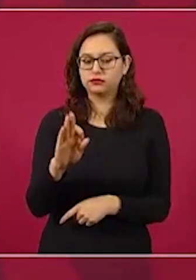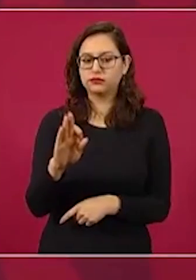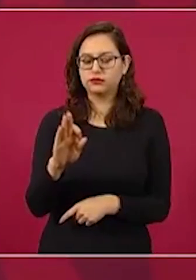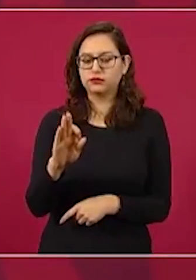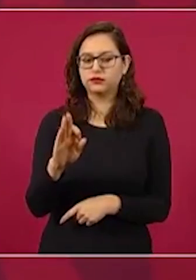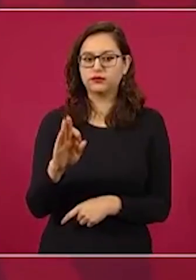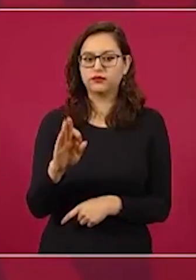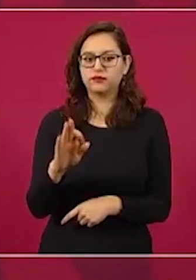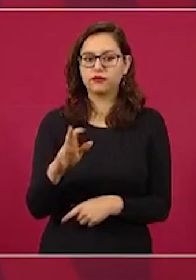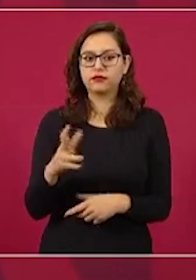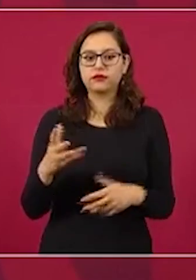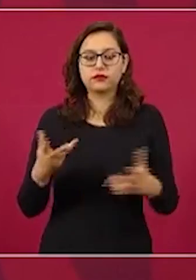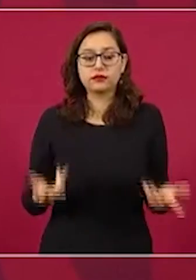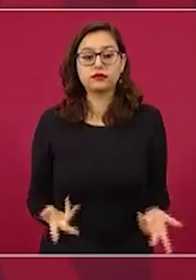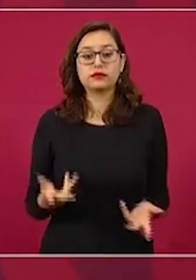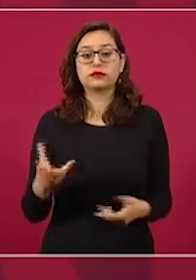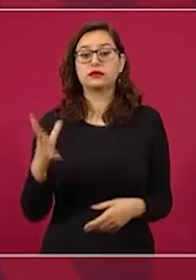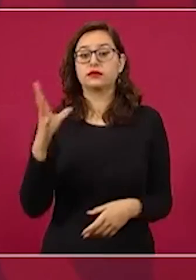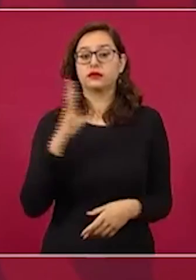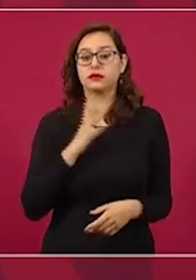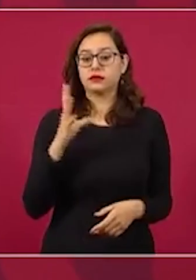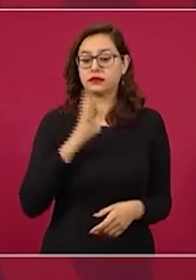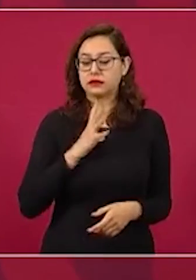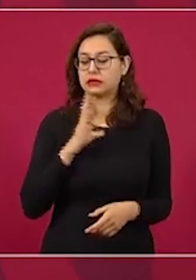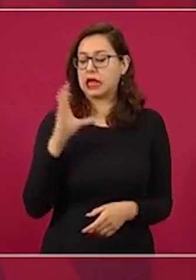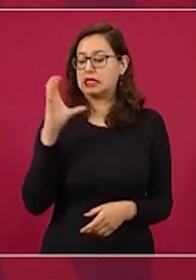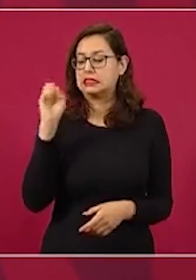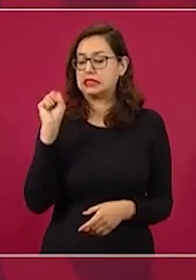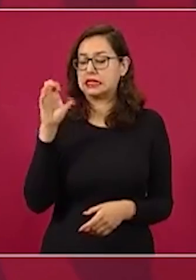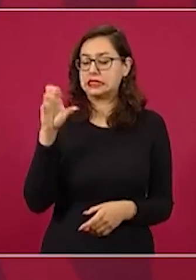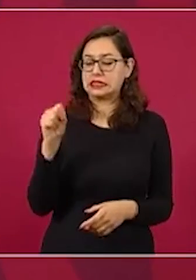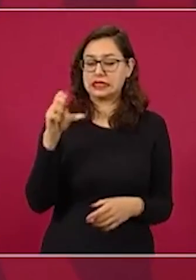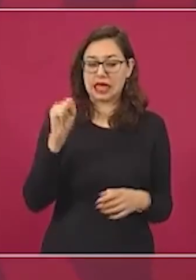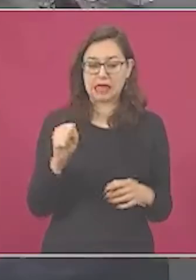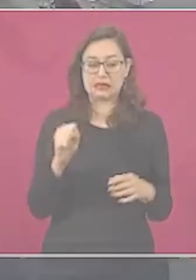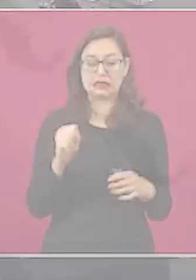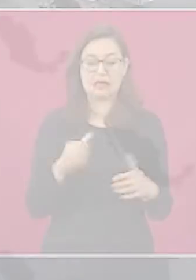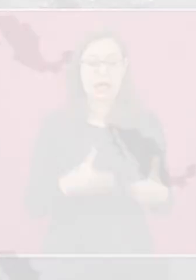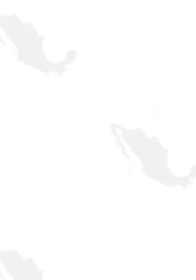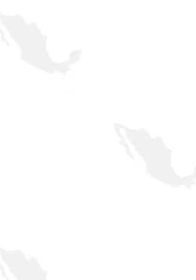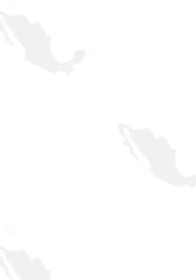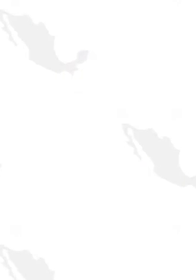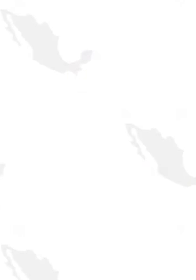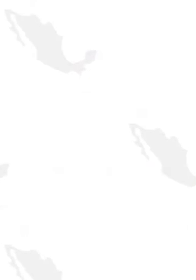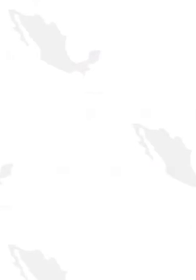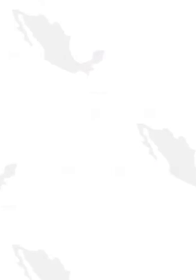presas, embalses en el país, no